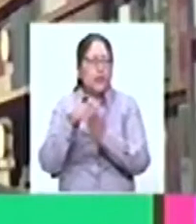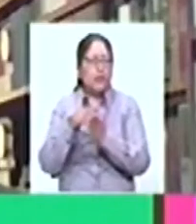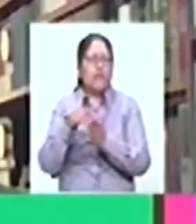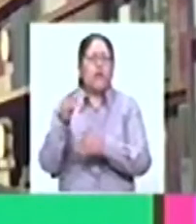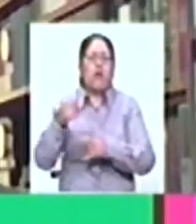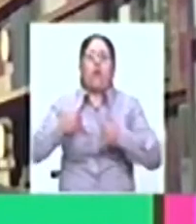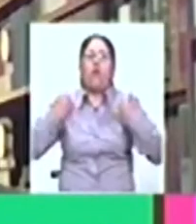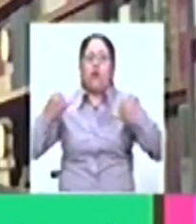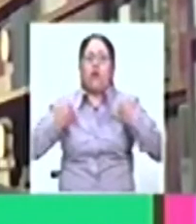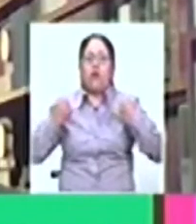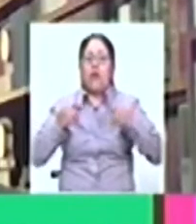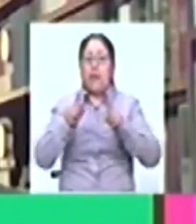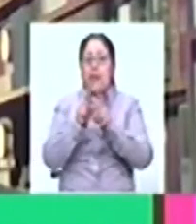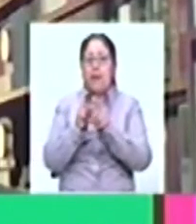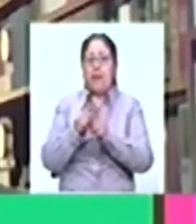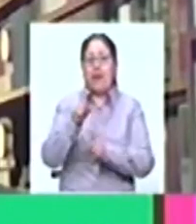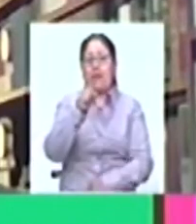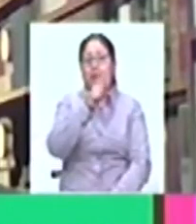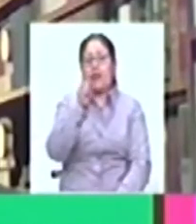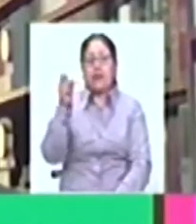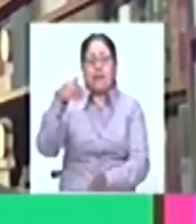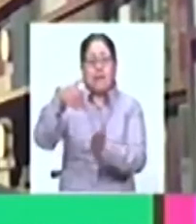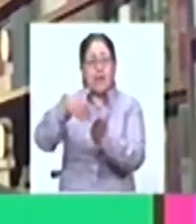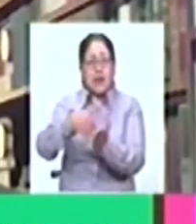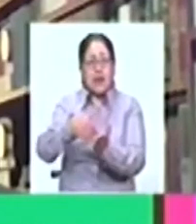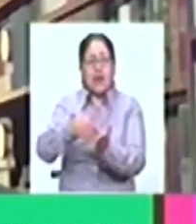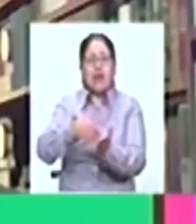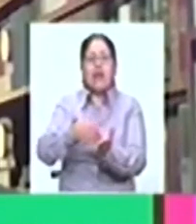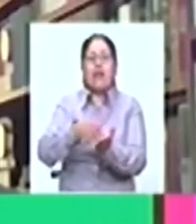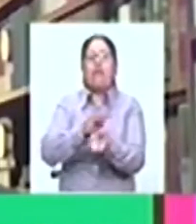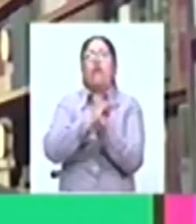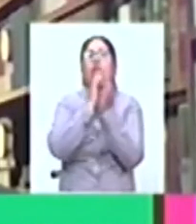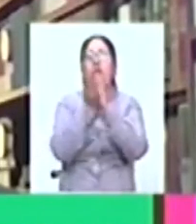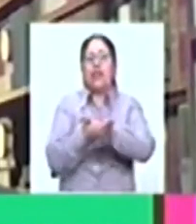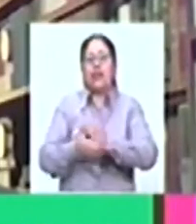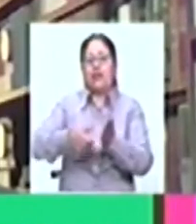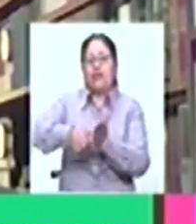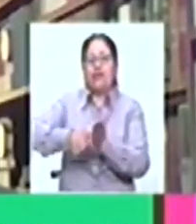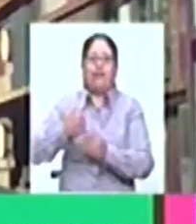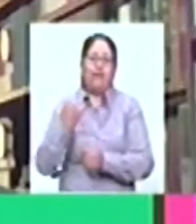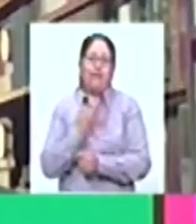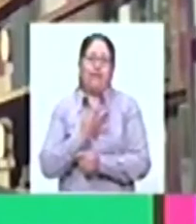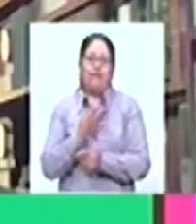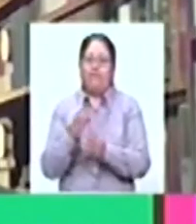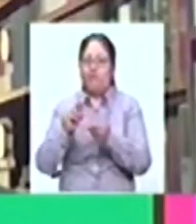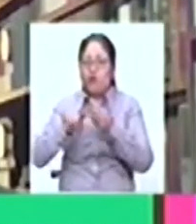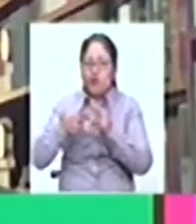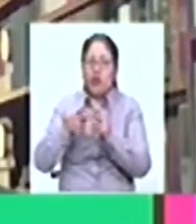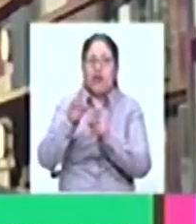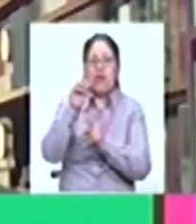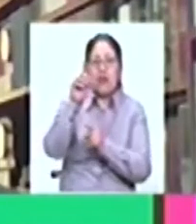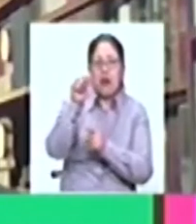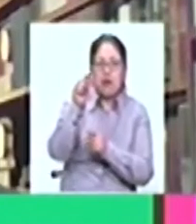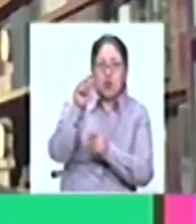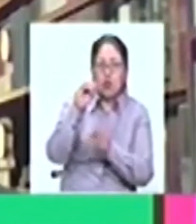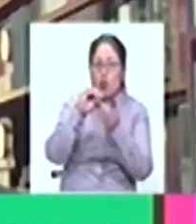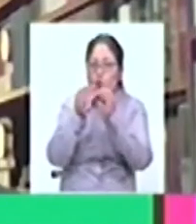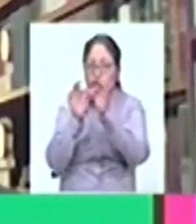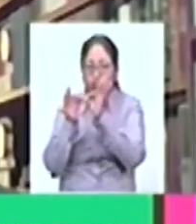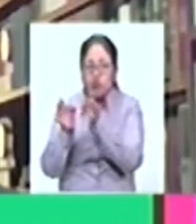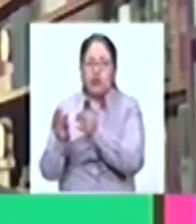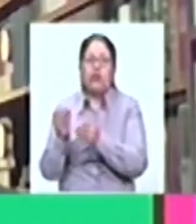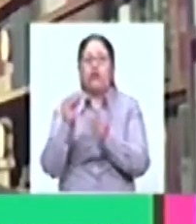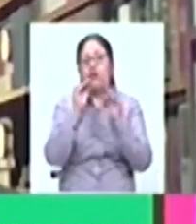de un domicilio que ya se habían apuntado que es